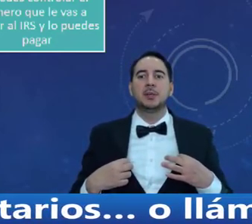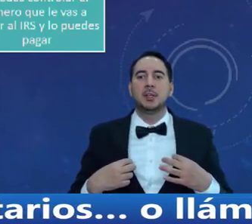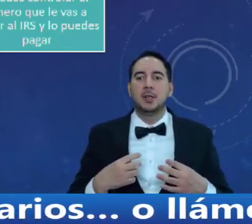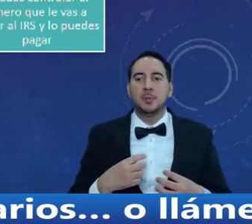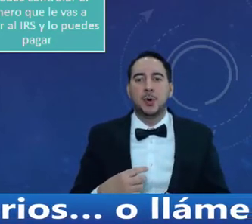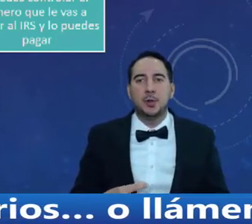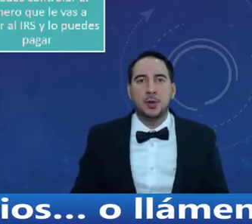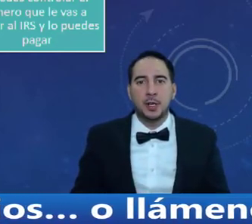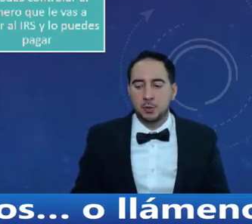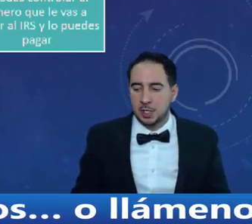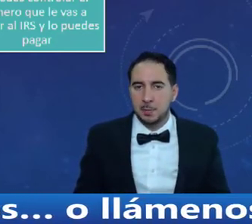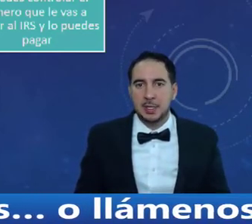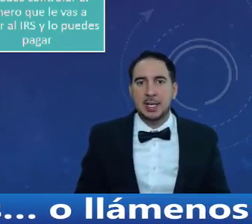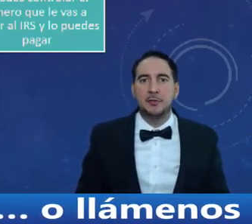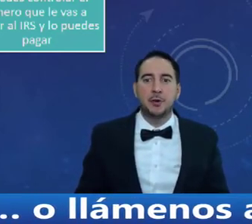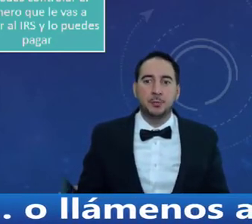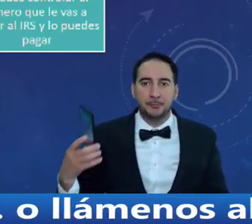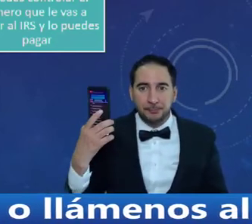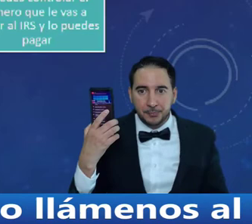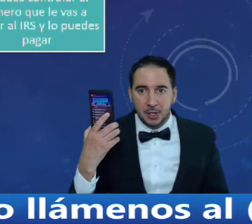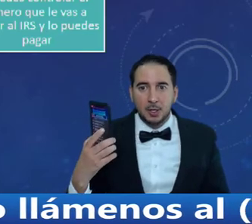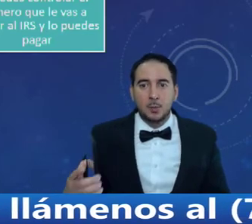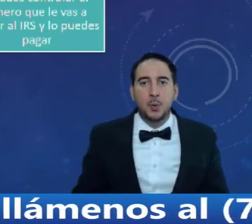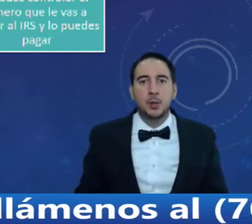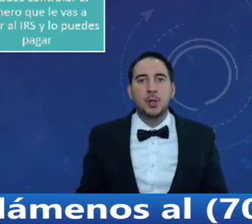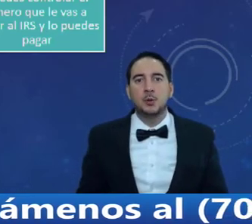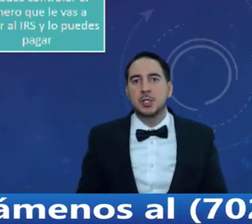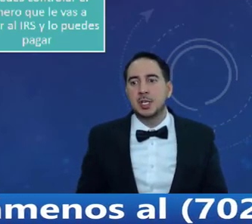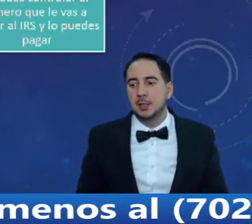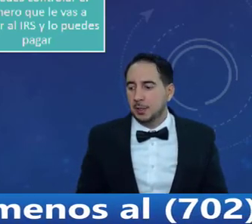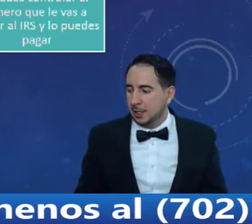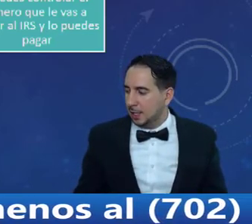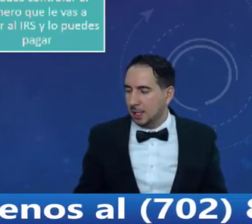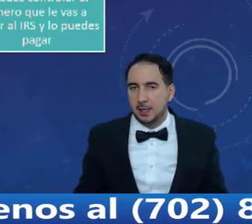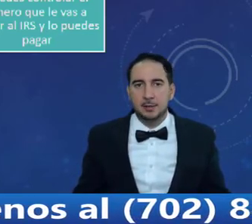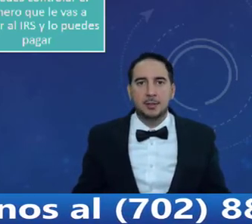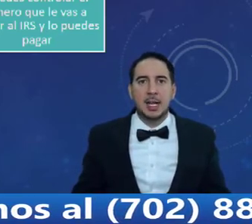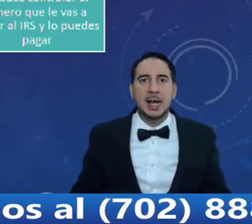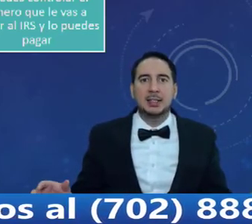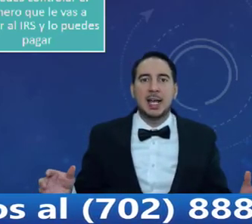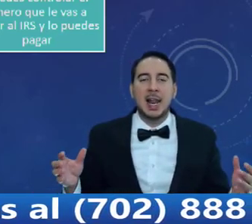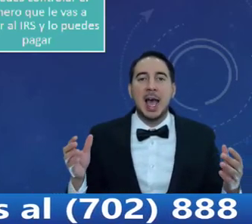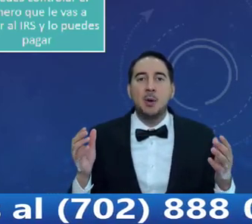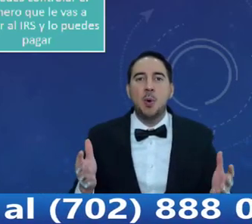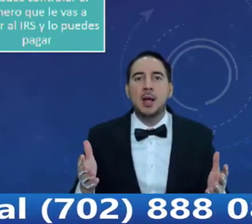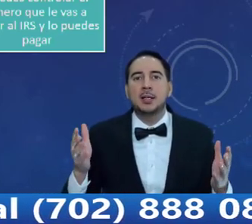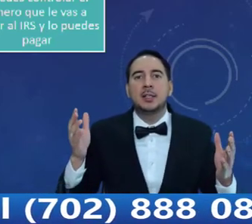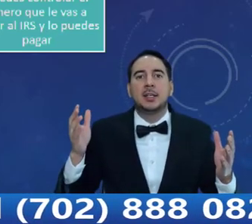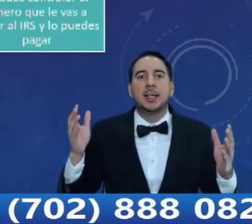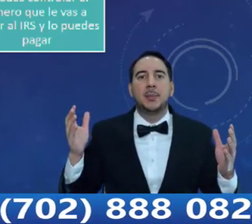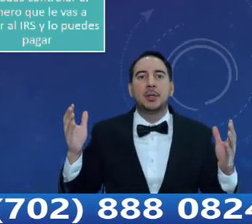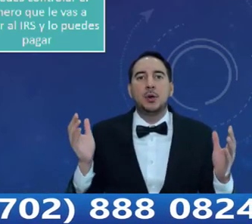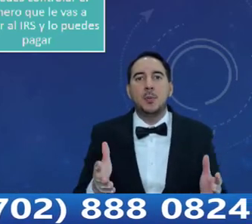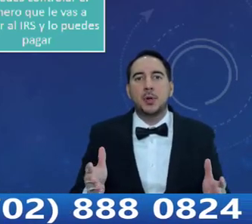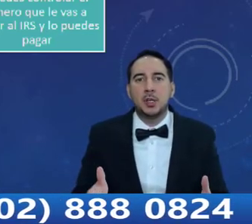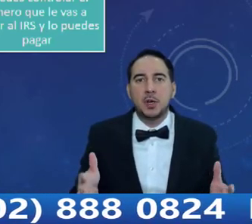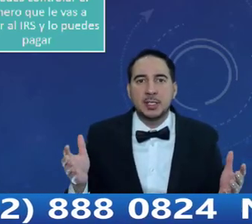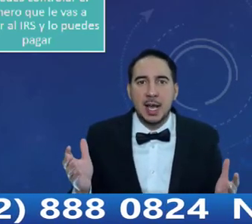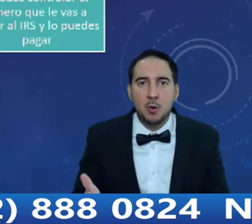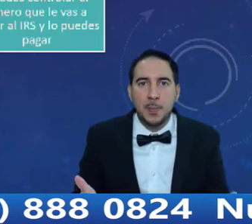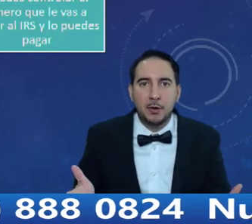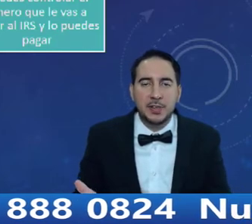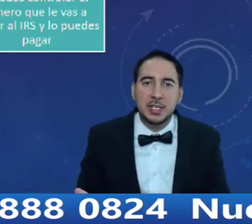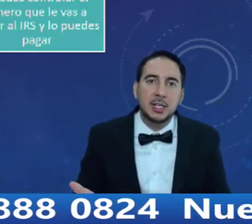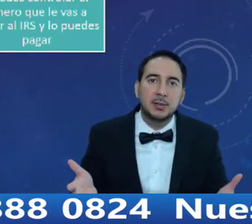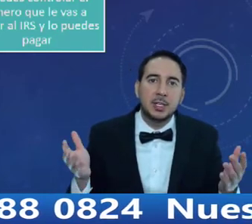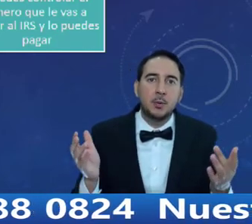uniforme. Puedo deducir mi teléfono. Puedo deducir hasta el agua que me tomo porque digo que